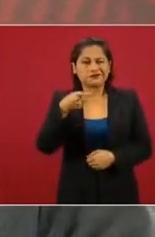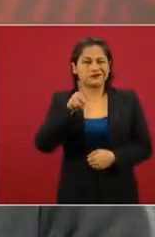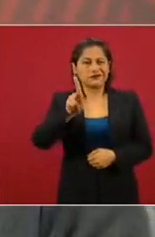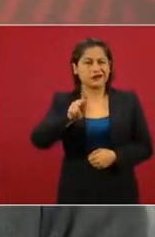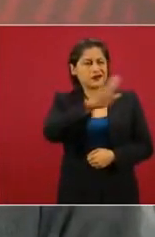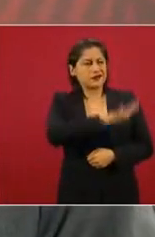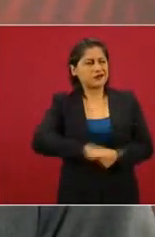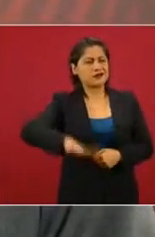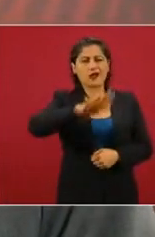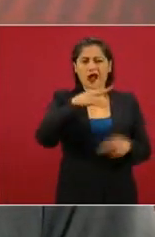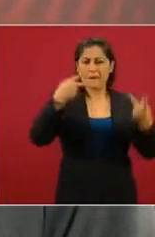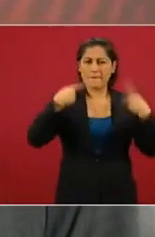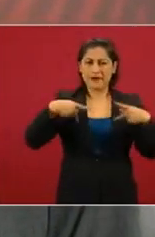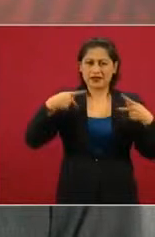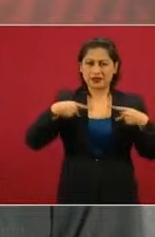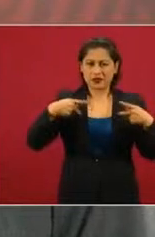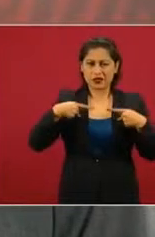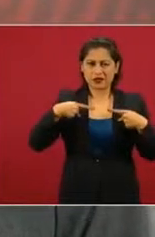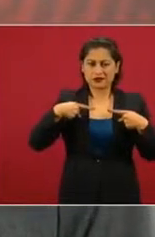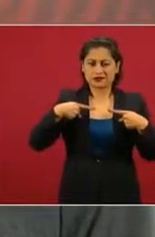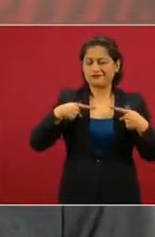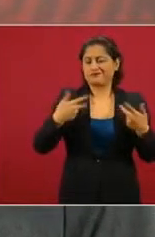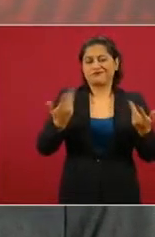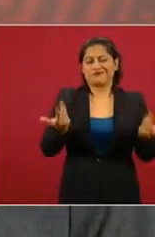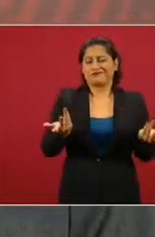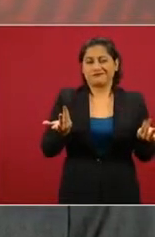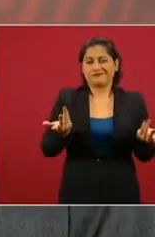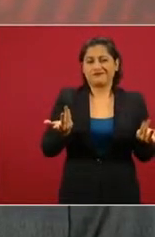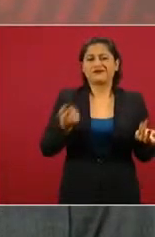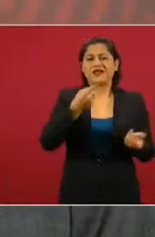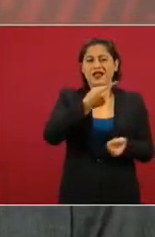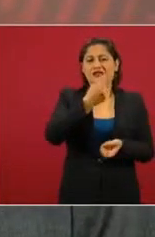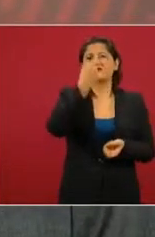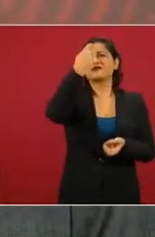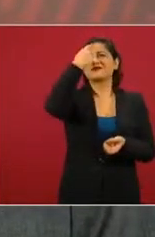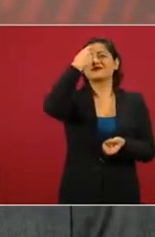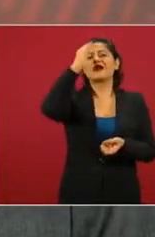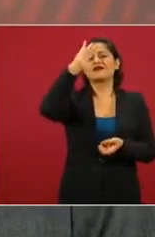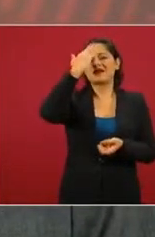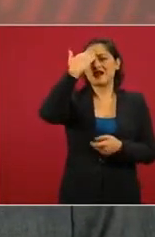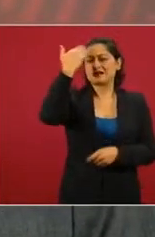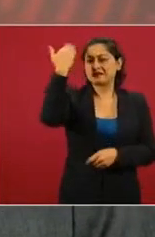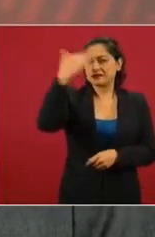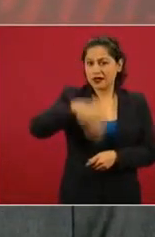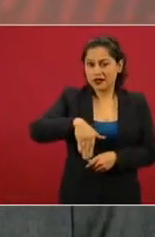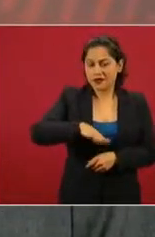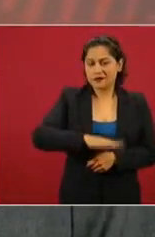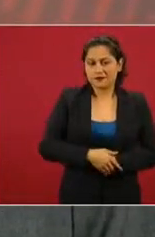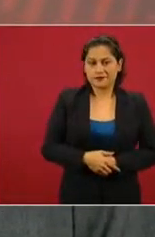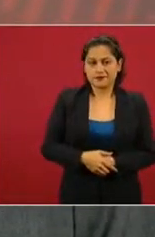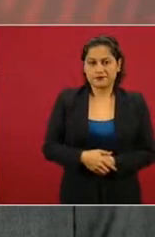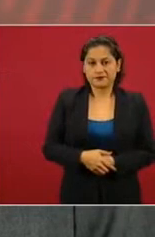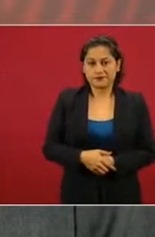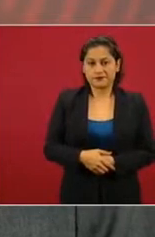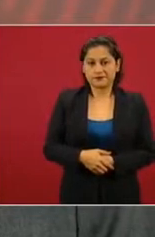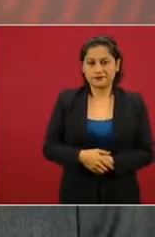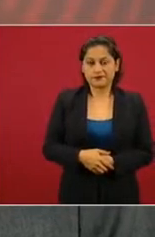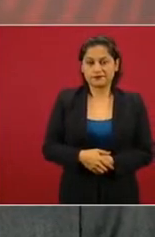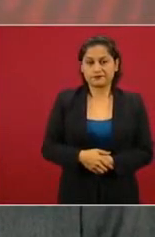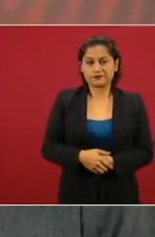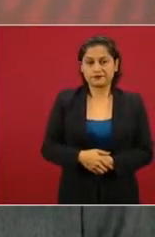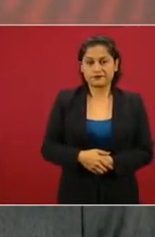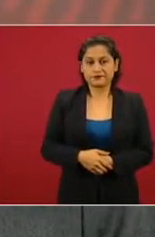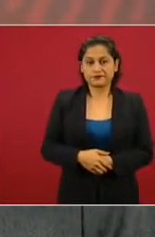además lo están haciendo con el dinero de sus gobernados. Nuestro agradecimiento y un gusto saludarle. También me da muchísimo